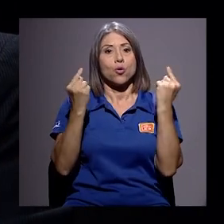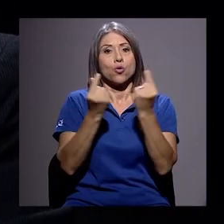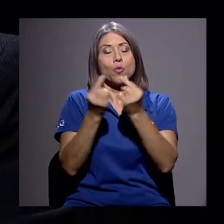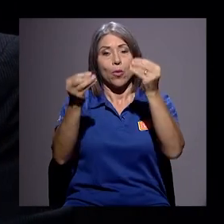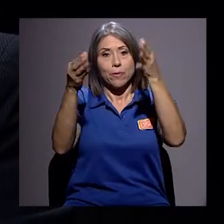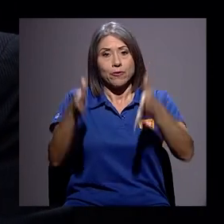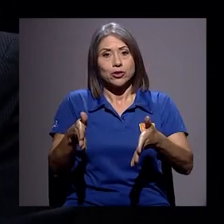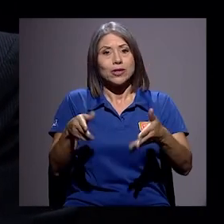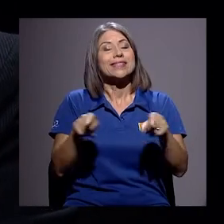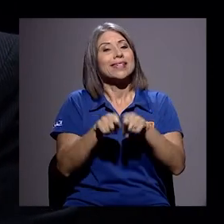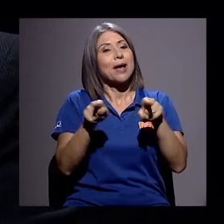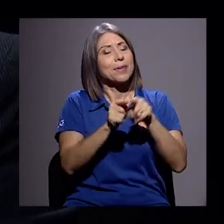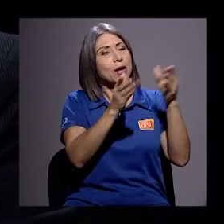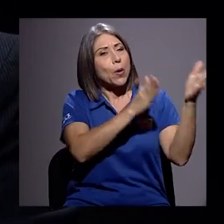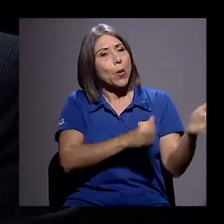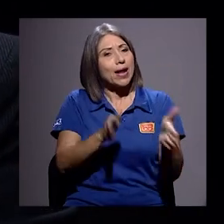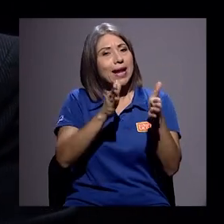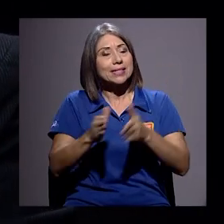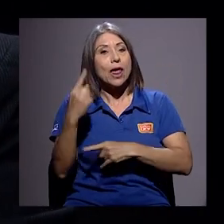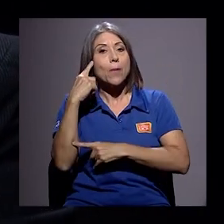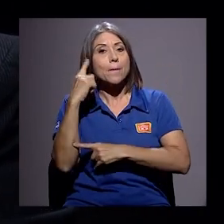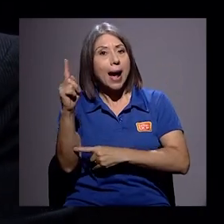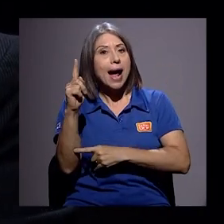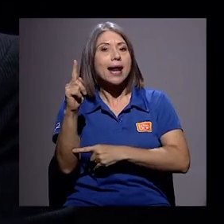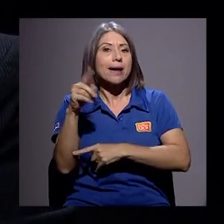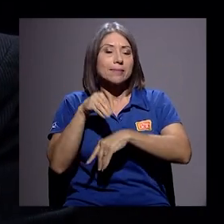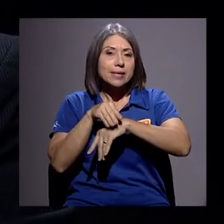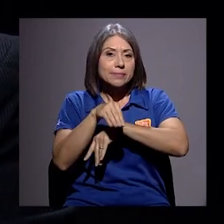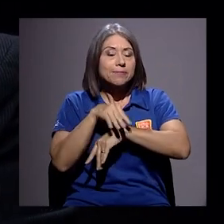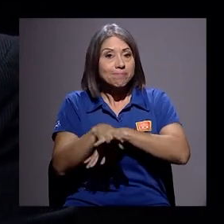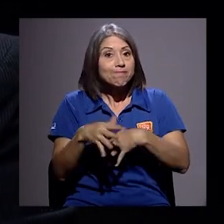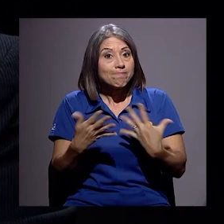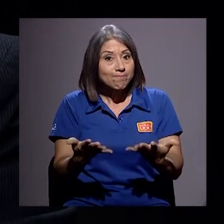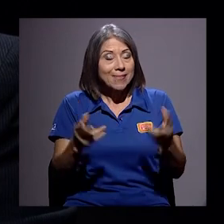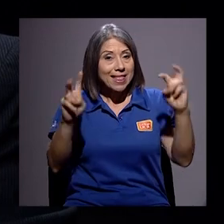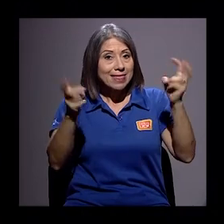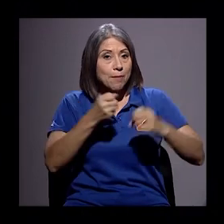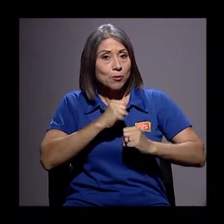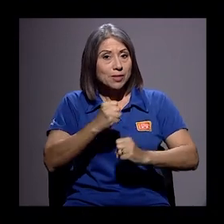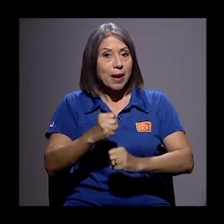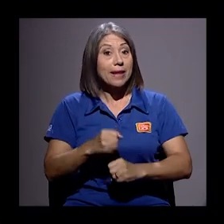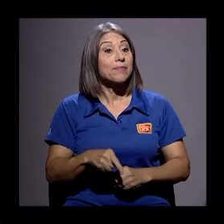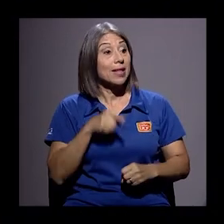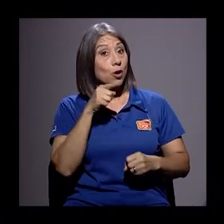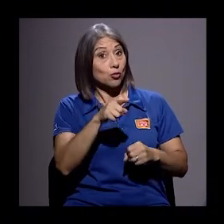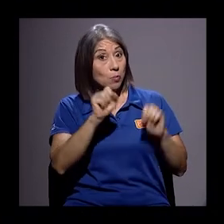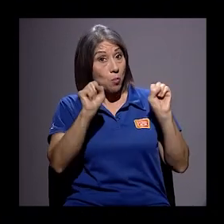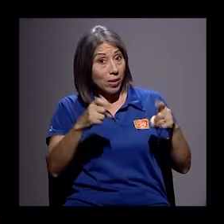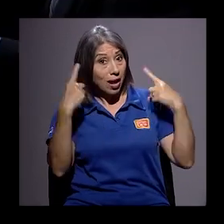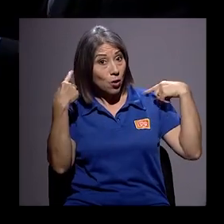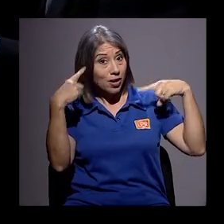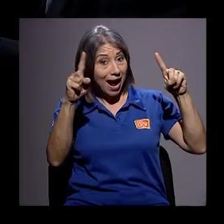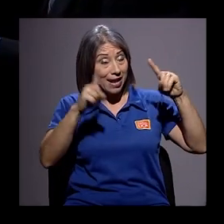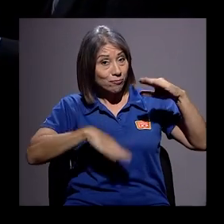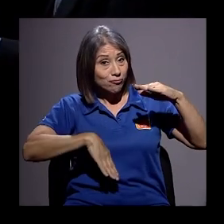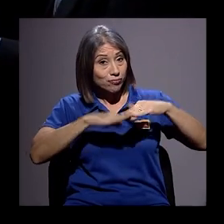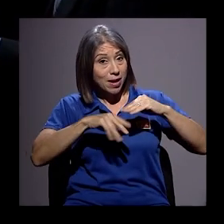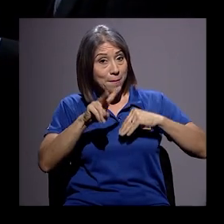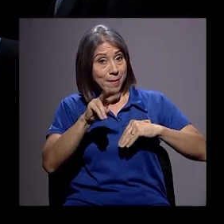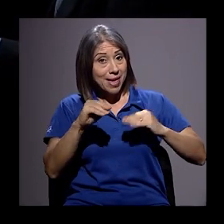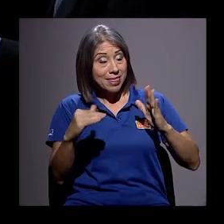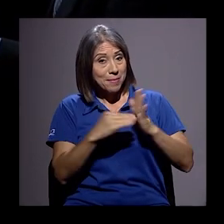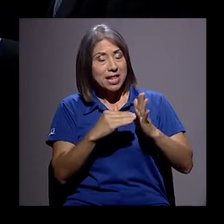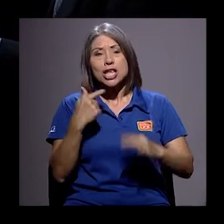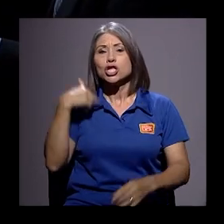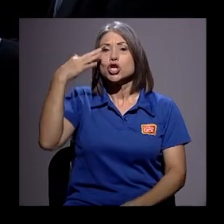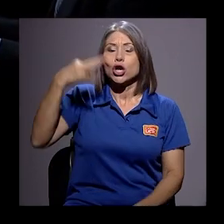se ha organizado para tener para tener una incidencia llegar a temas municipales llegar a esa base de 20.000 yo creo que